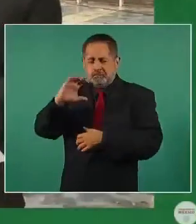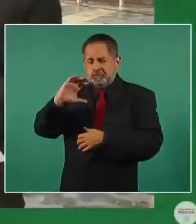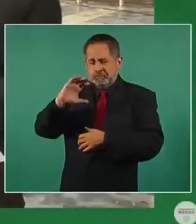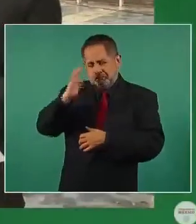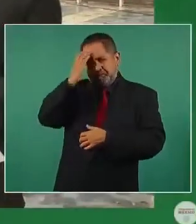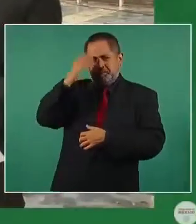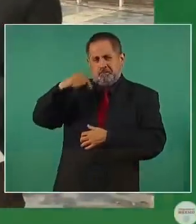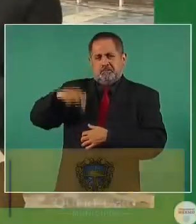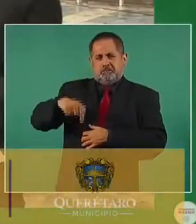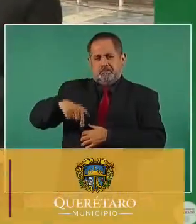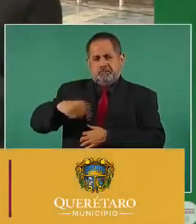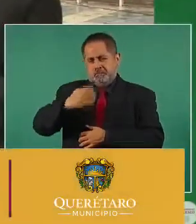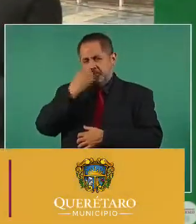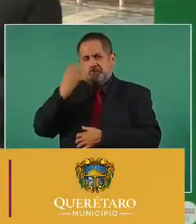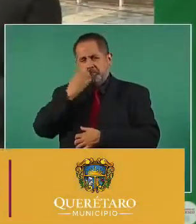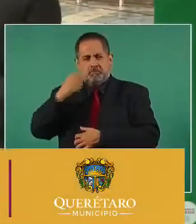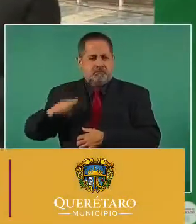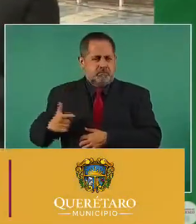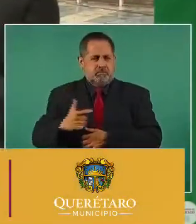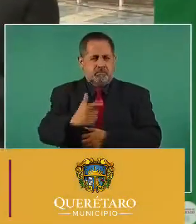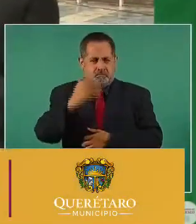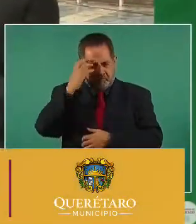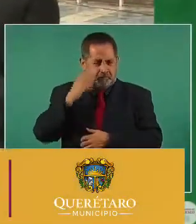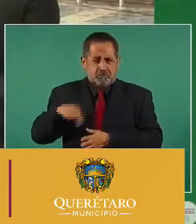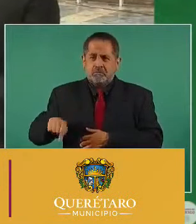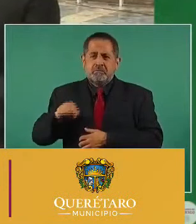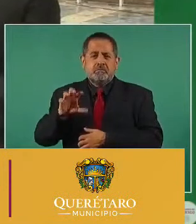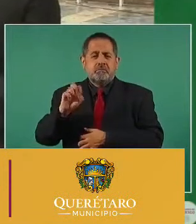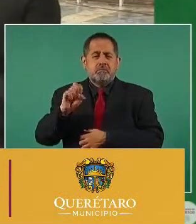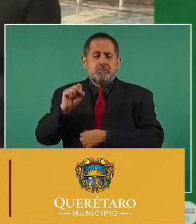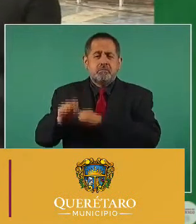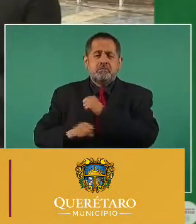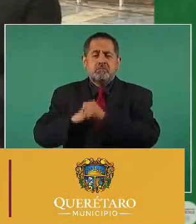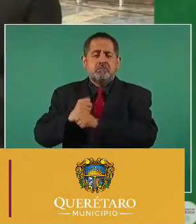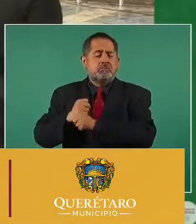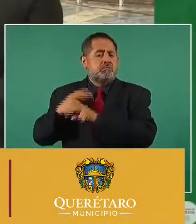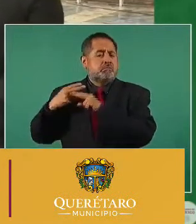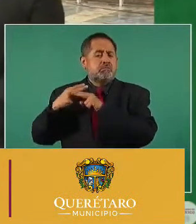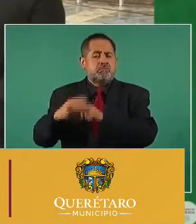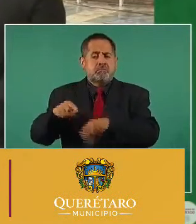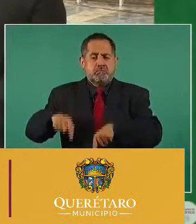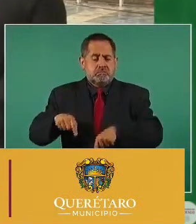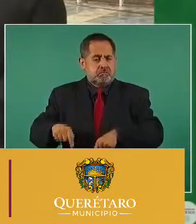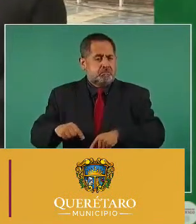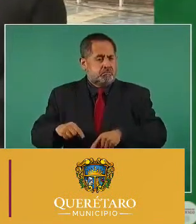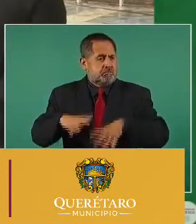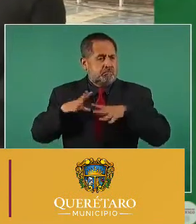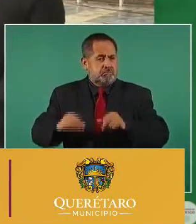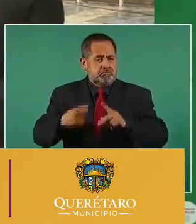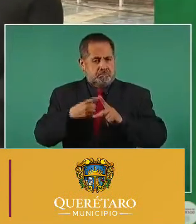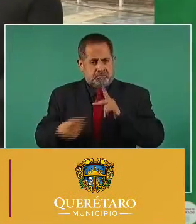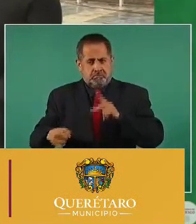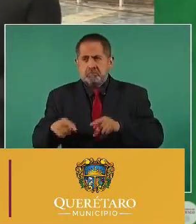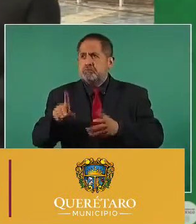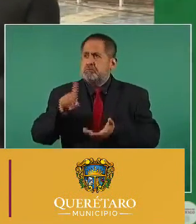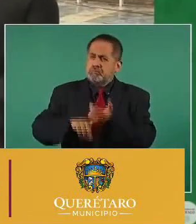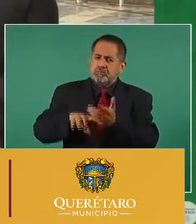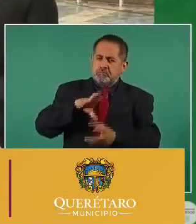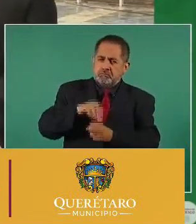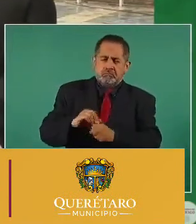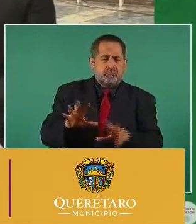En el estado de Guanajuato y en la ciudad de León, Guanajuato, con más de 60 años de estar aquí y recibe a más de